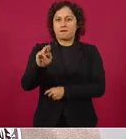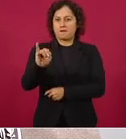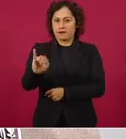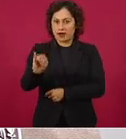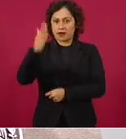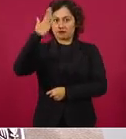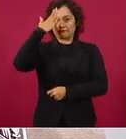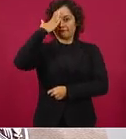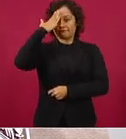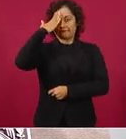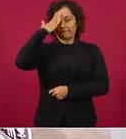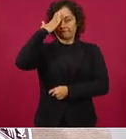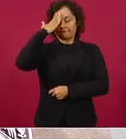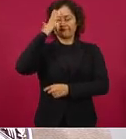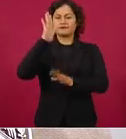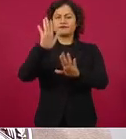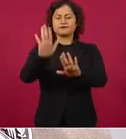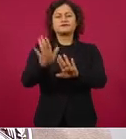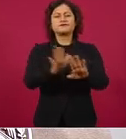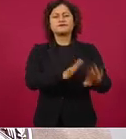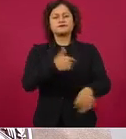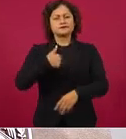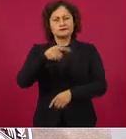¿Se acuerdan cuando yo decía